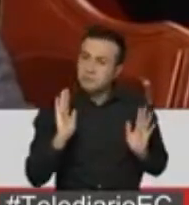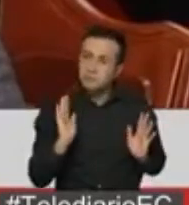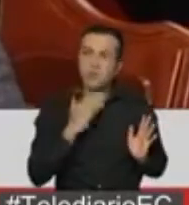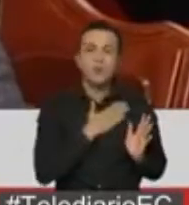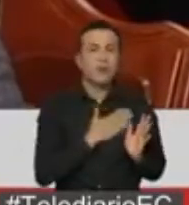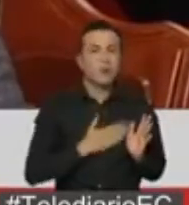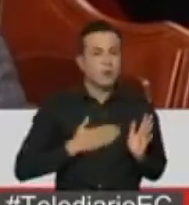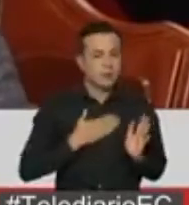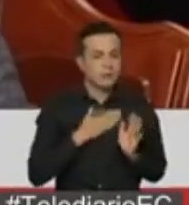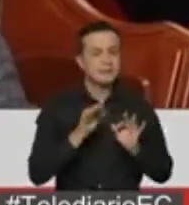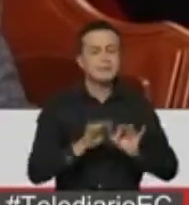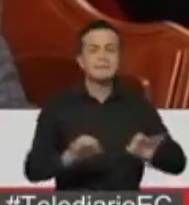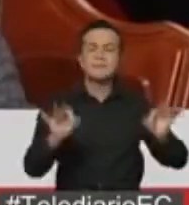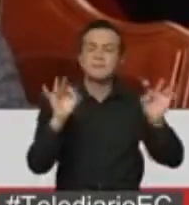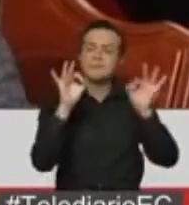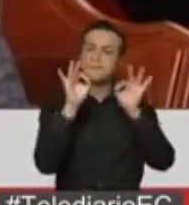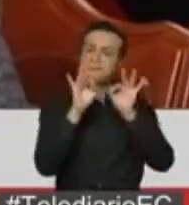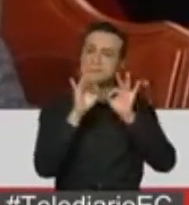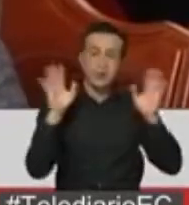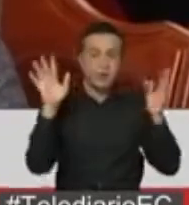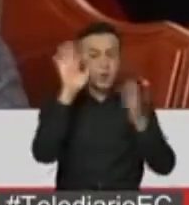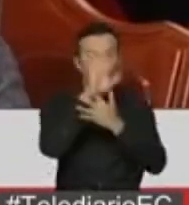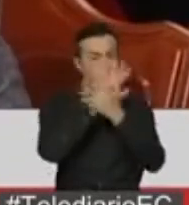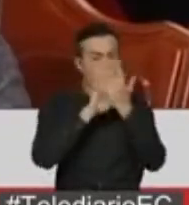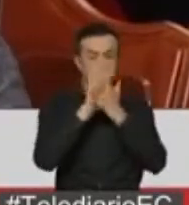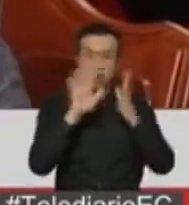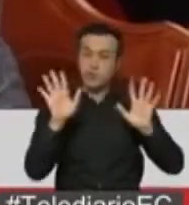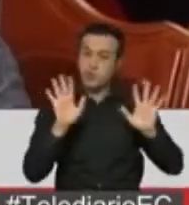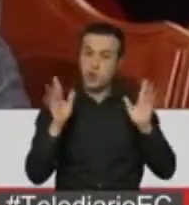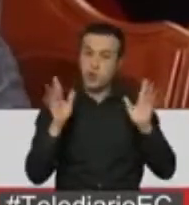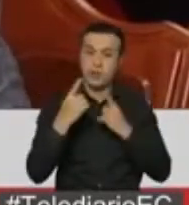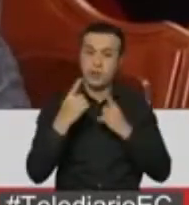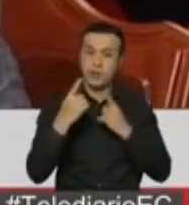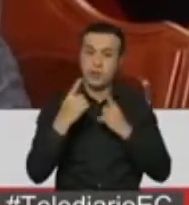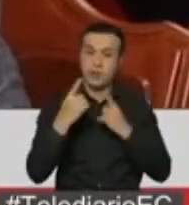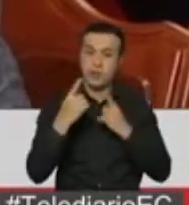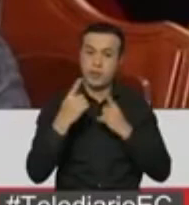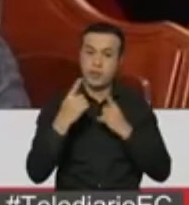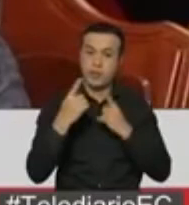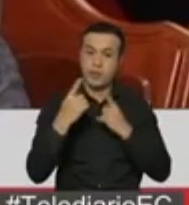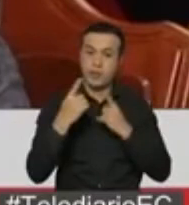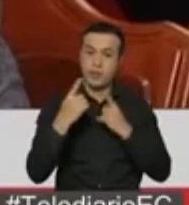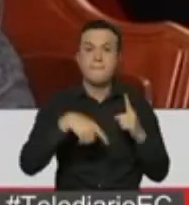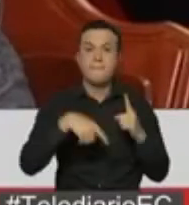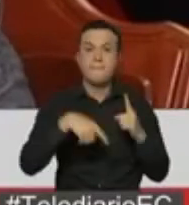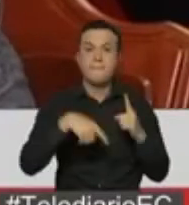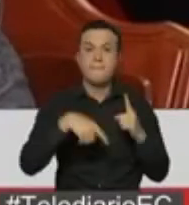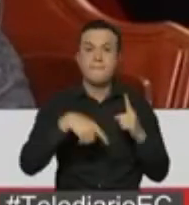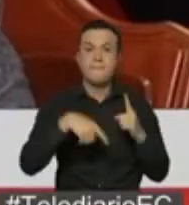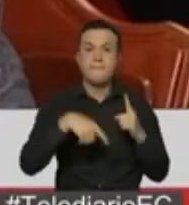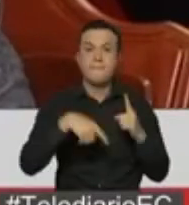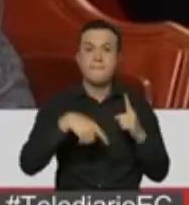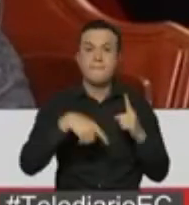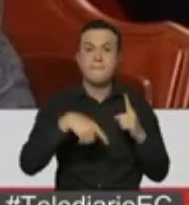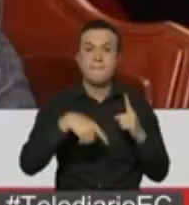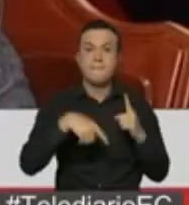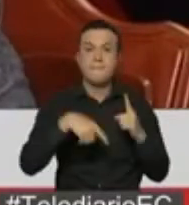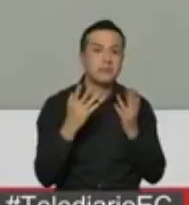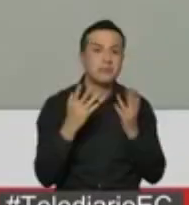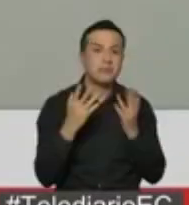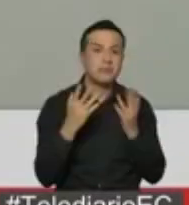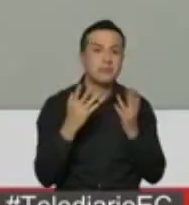favor, es muy importante que no se confundan los diálogos políticos con los pactos de la regalada gana. Sobre